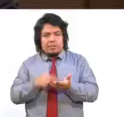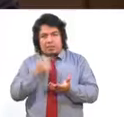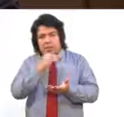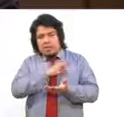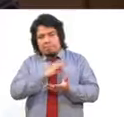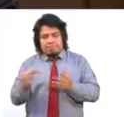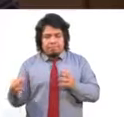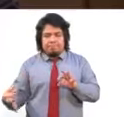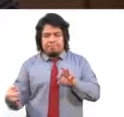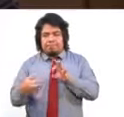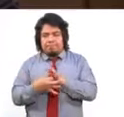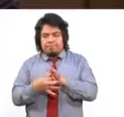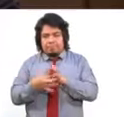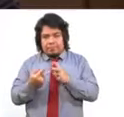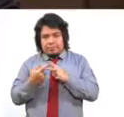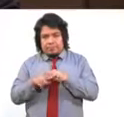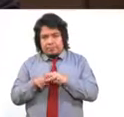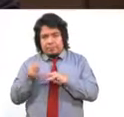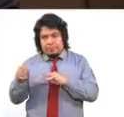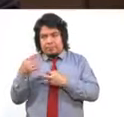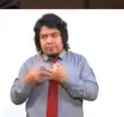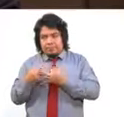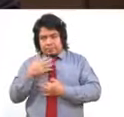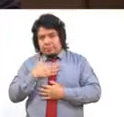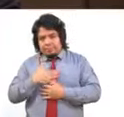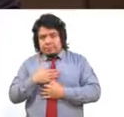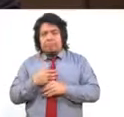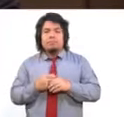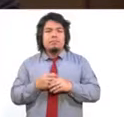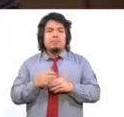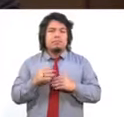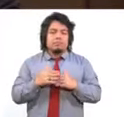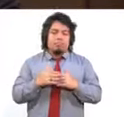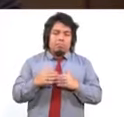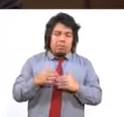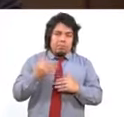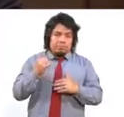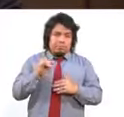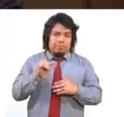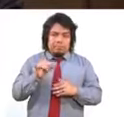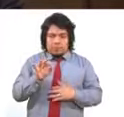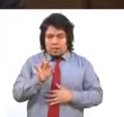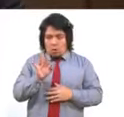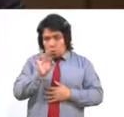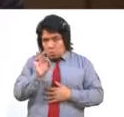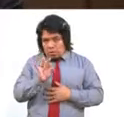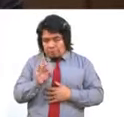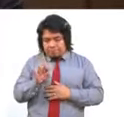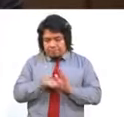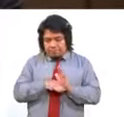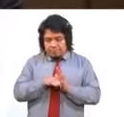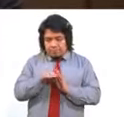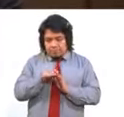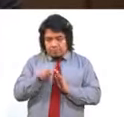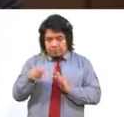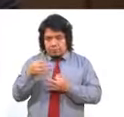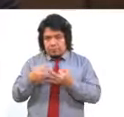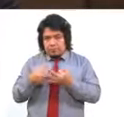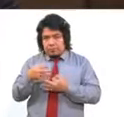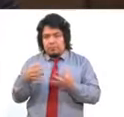vincular a proceso. Y quiero decir que en un alto porcentaje de lo que llevamos a los tribunales